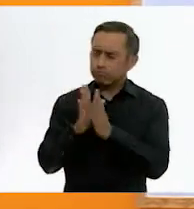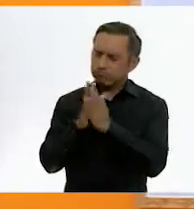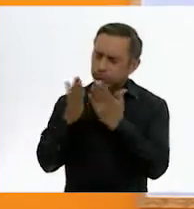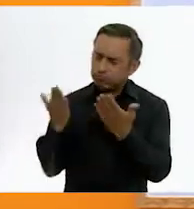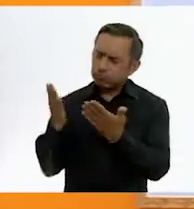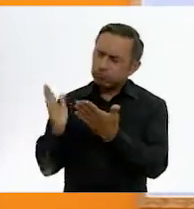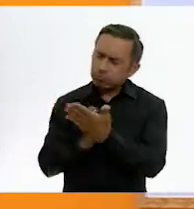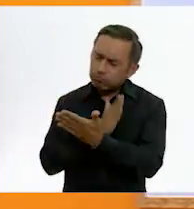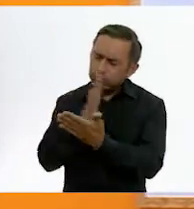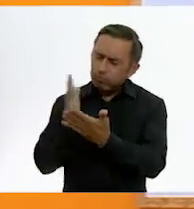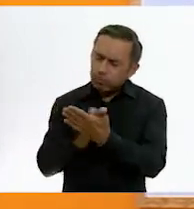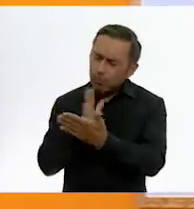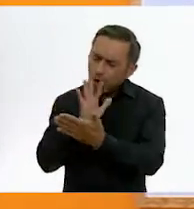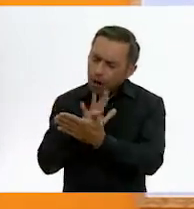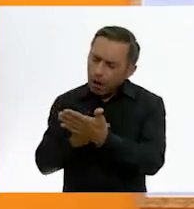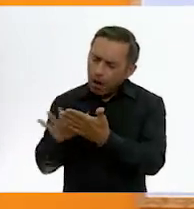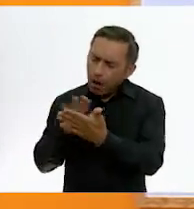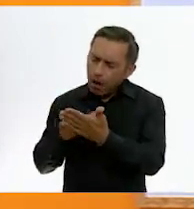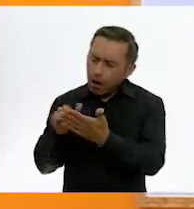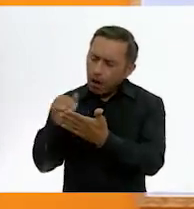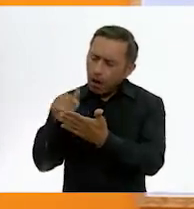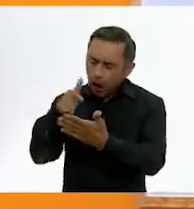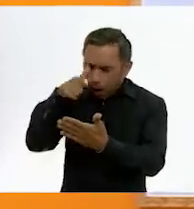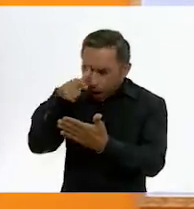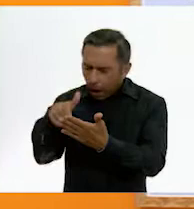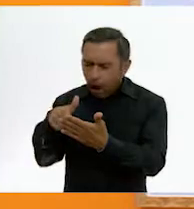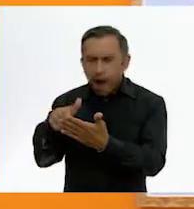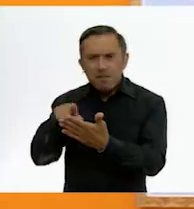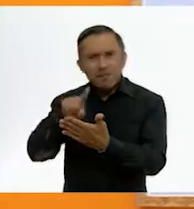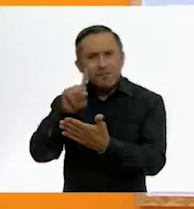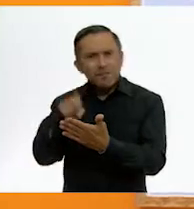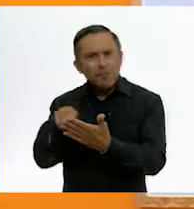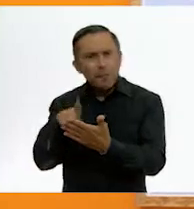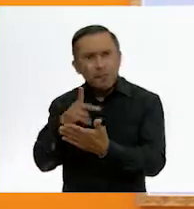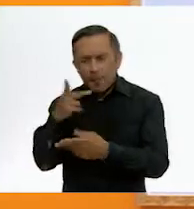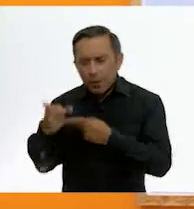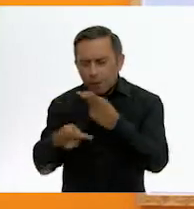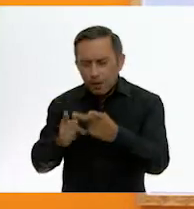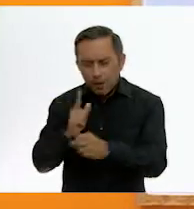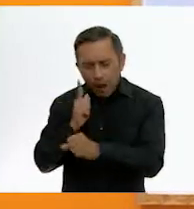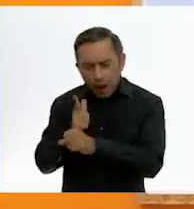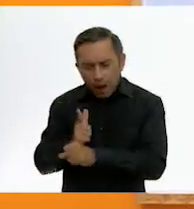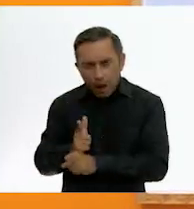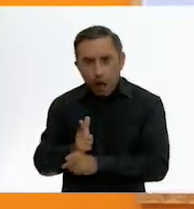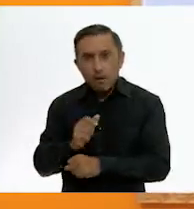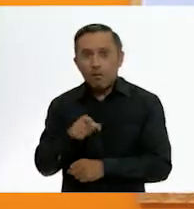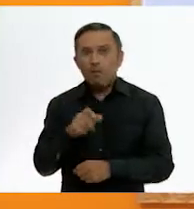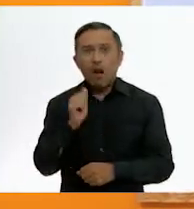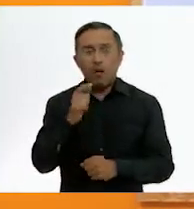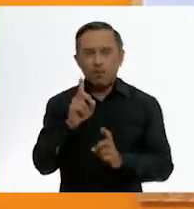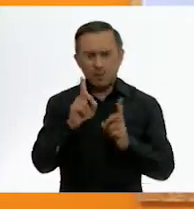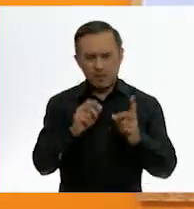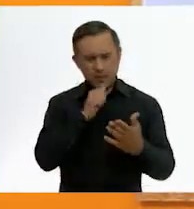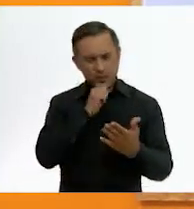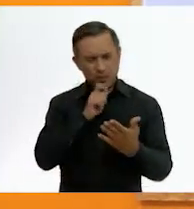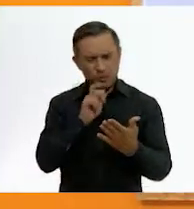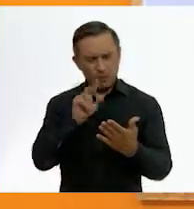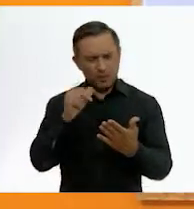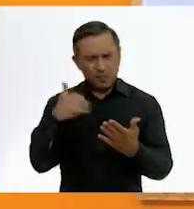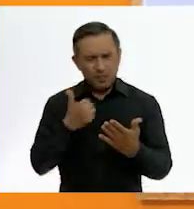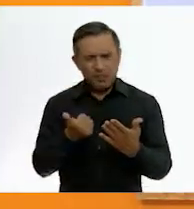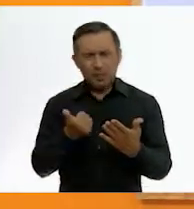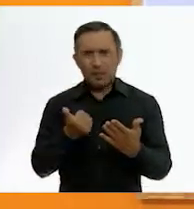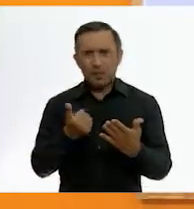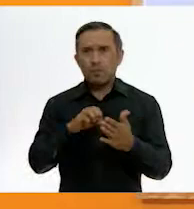los y vean qué tipo de preguntas se encuentran en ellos y ya saben que si hay algo que no entienden no reconocen como por